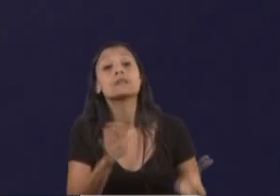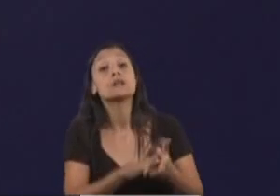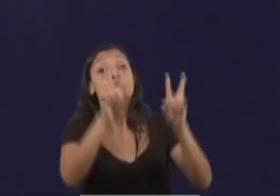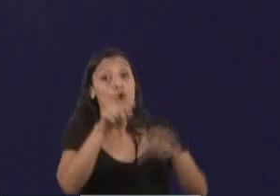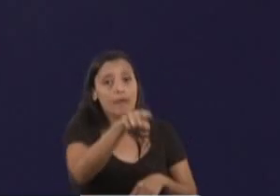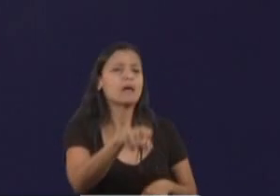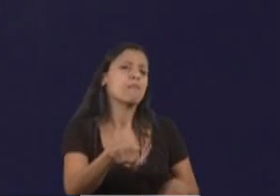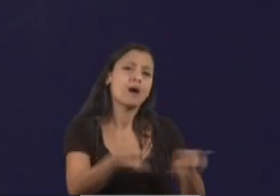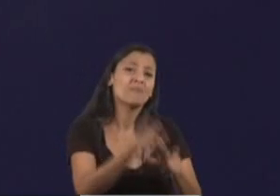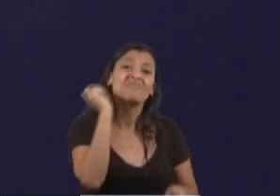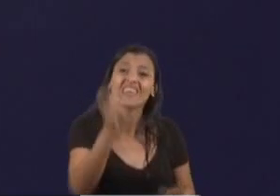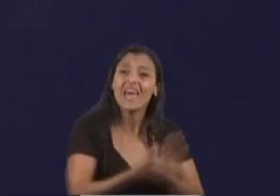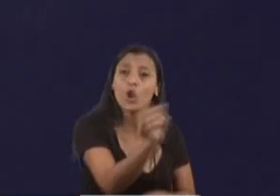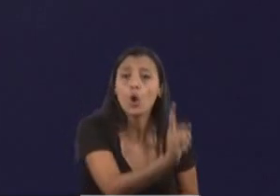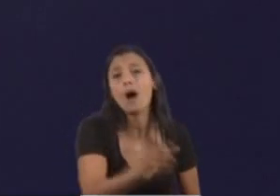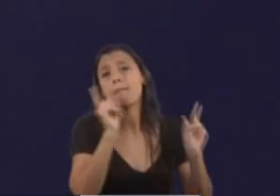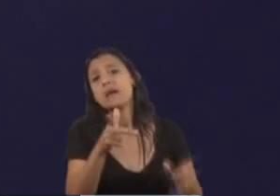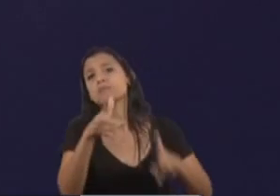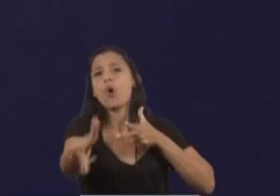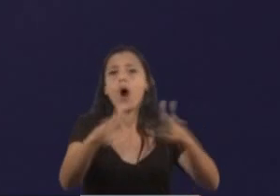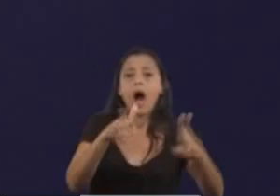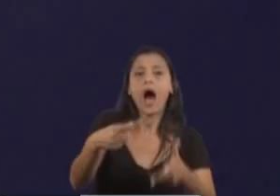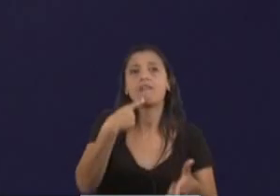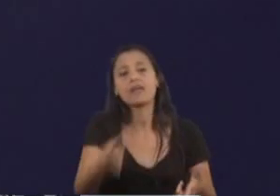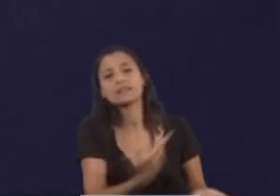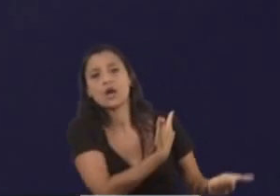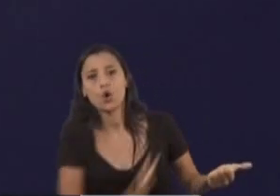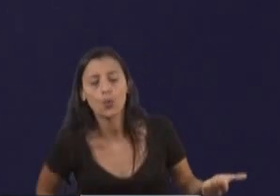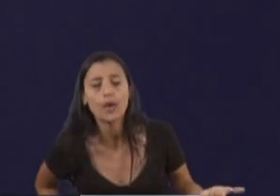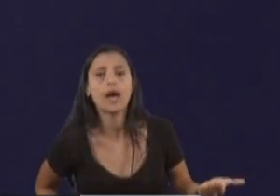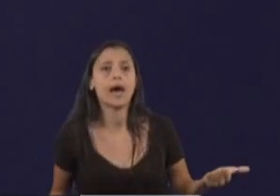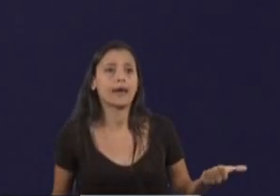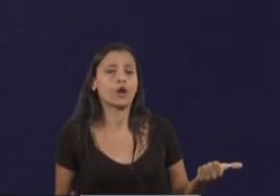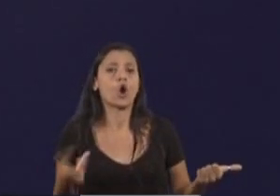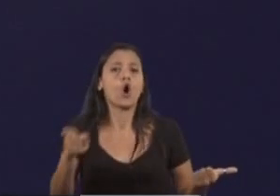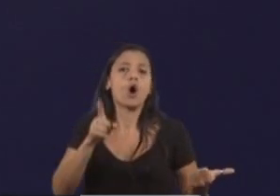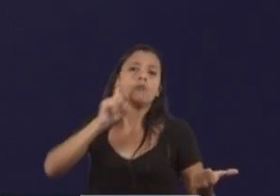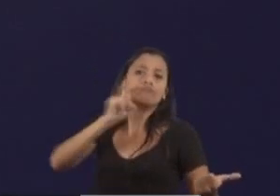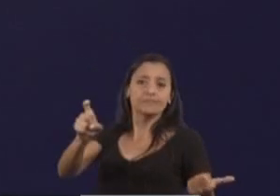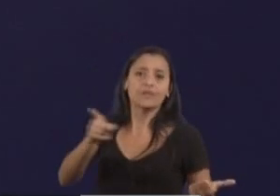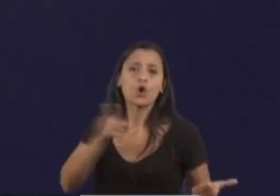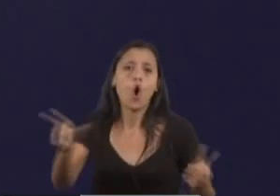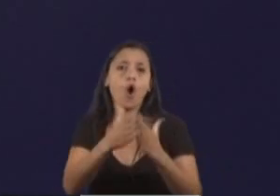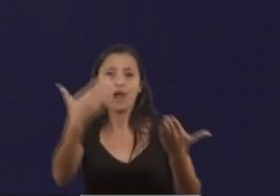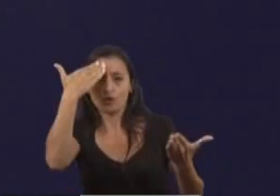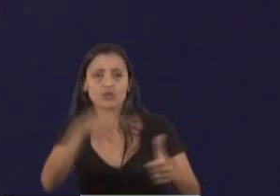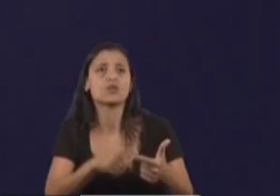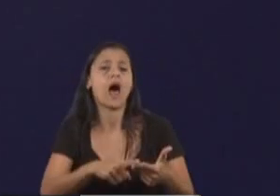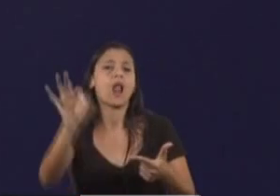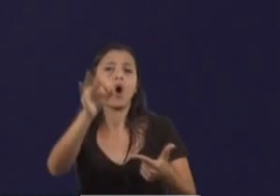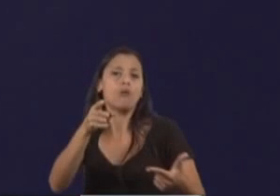bueno, son los mismos que hablan de un gobierno inconstitucional, un gobierno antidemocrático,